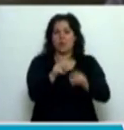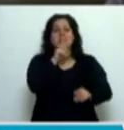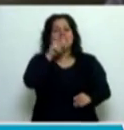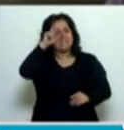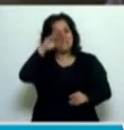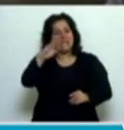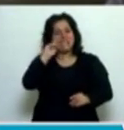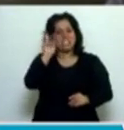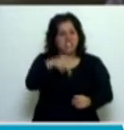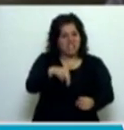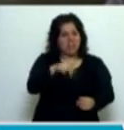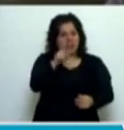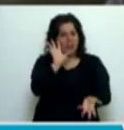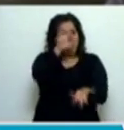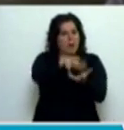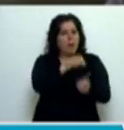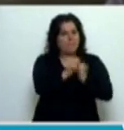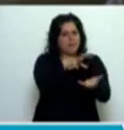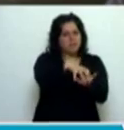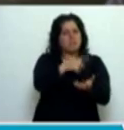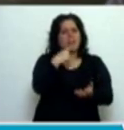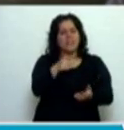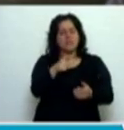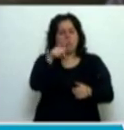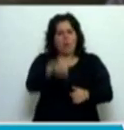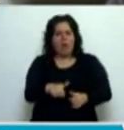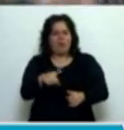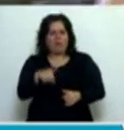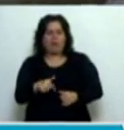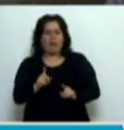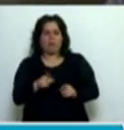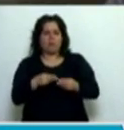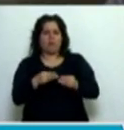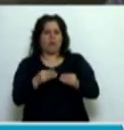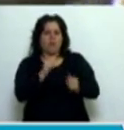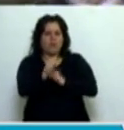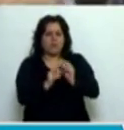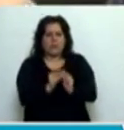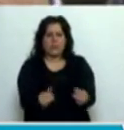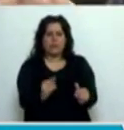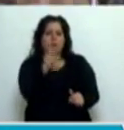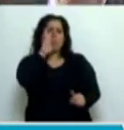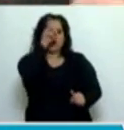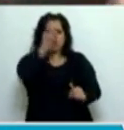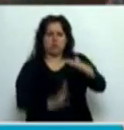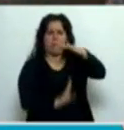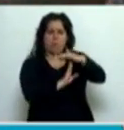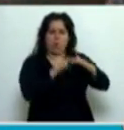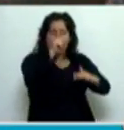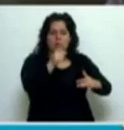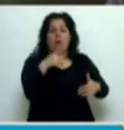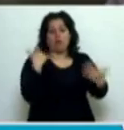Techin, desarma activos en la Argentina y propone inversiones en los Estados Unidos. Es una estrategia empresarial. Nosotros podemos dejar